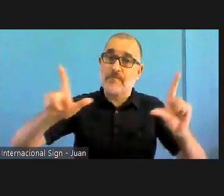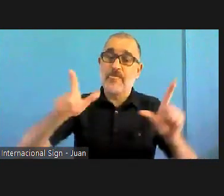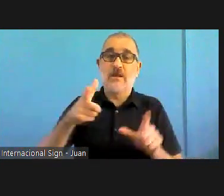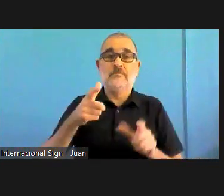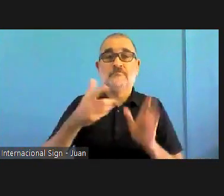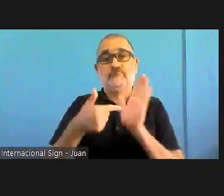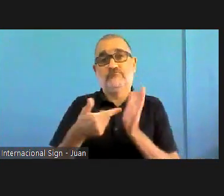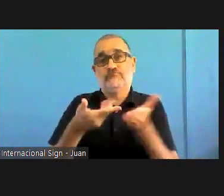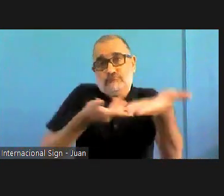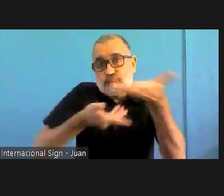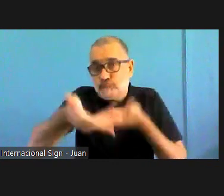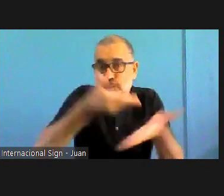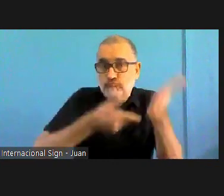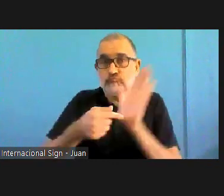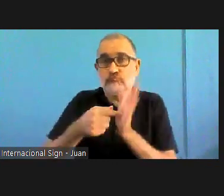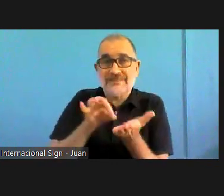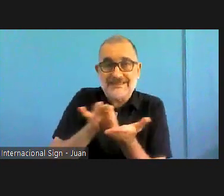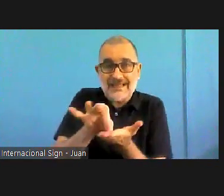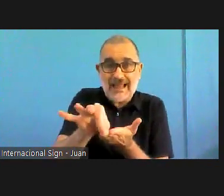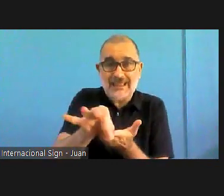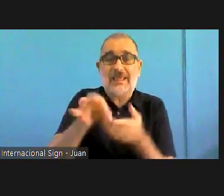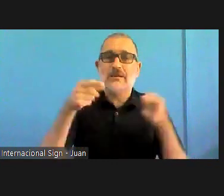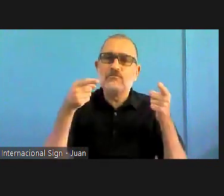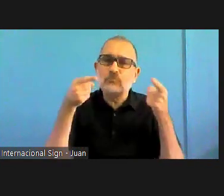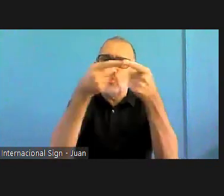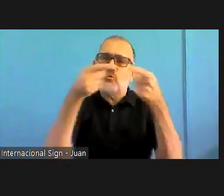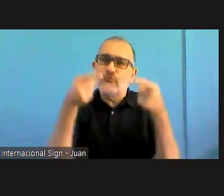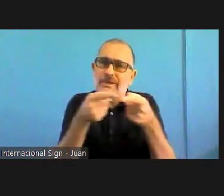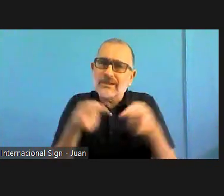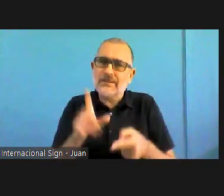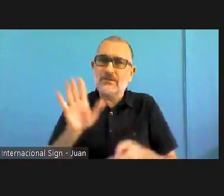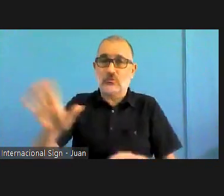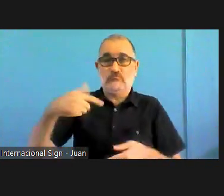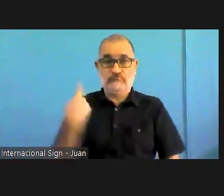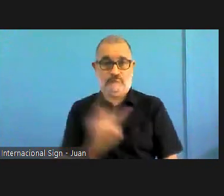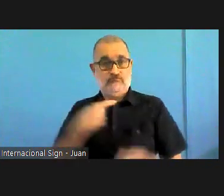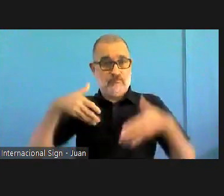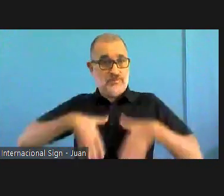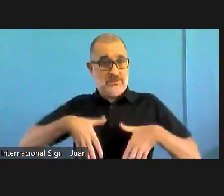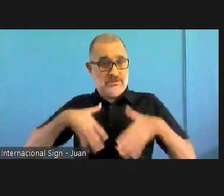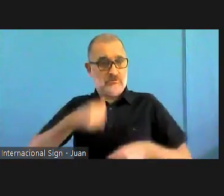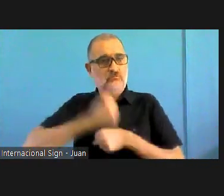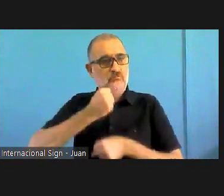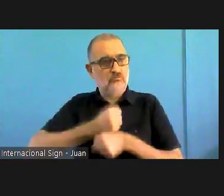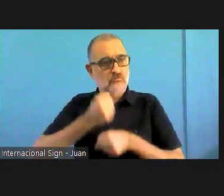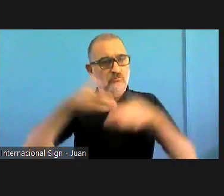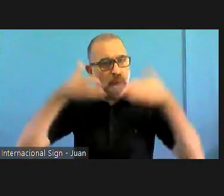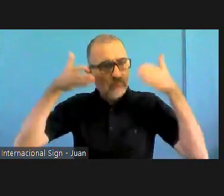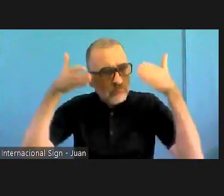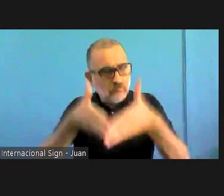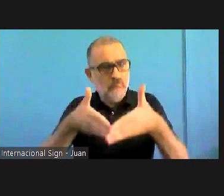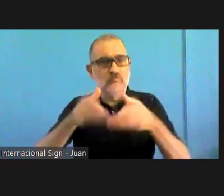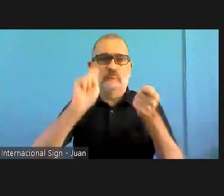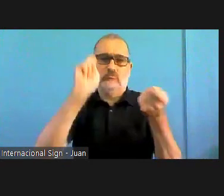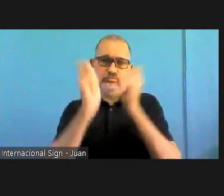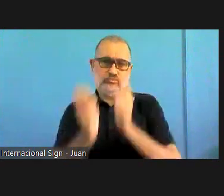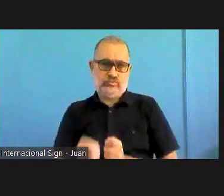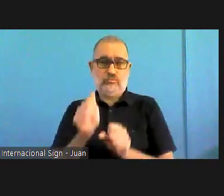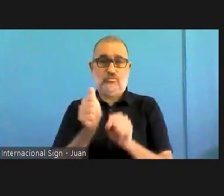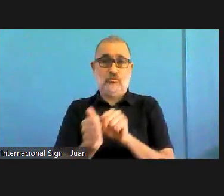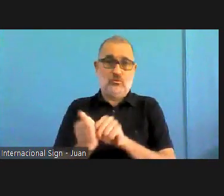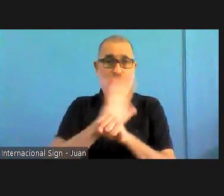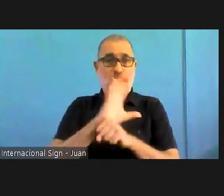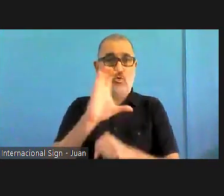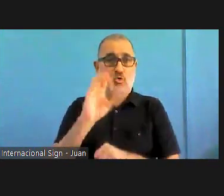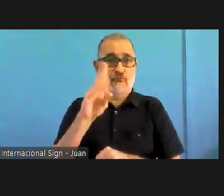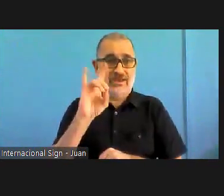Y esto en miras a enfrentarnos a los principales desafíos en un